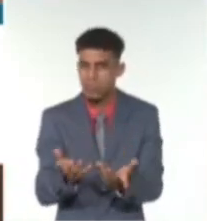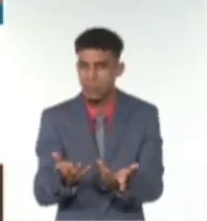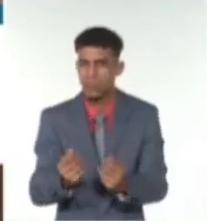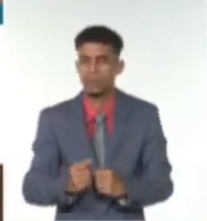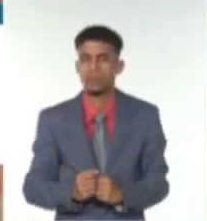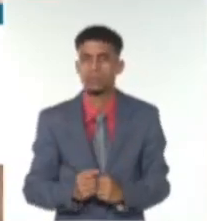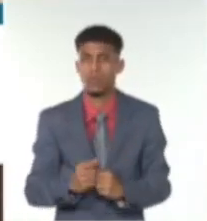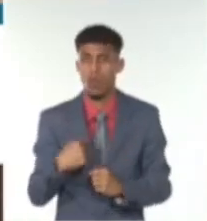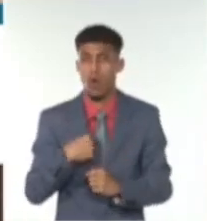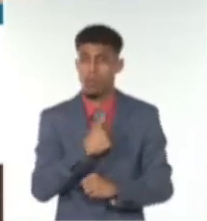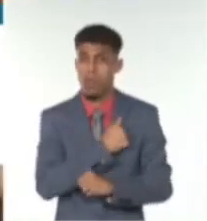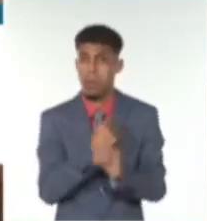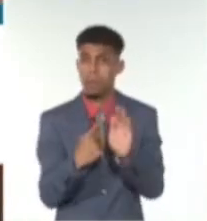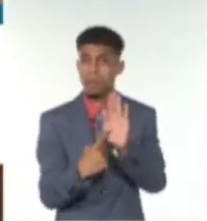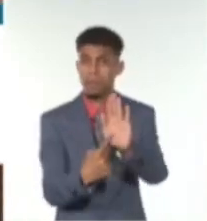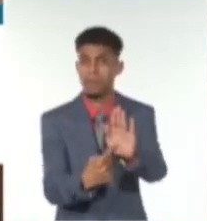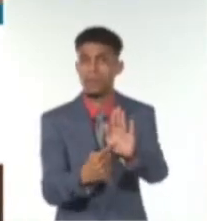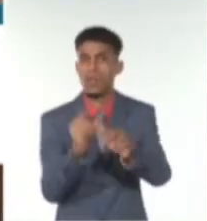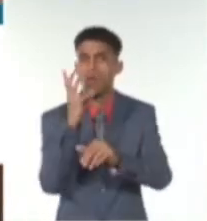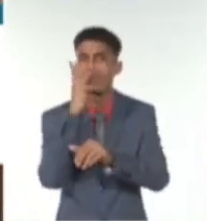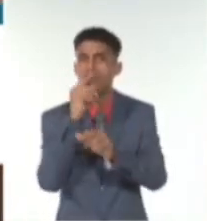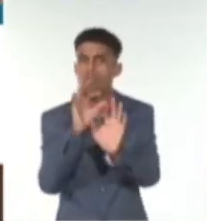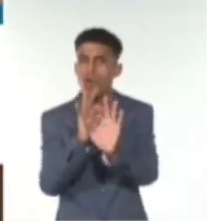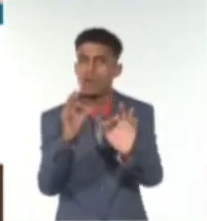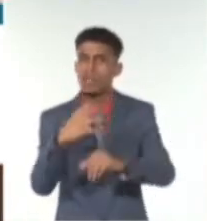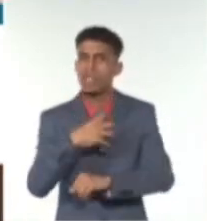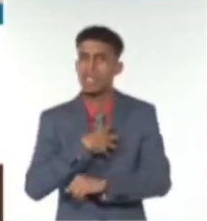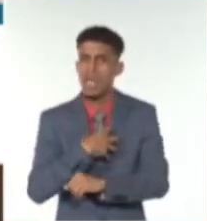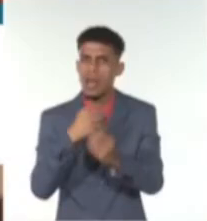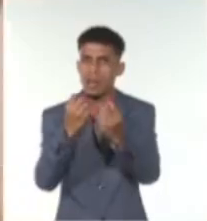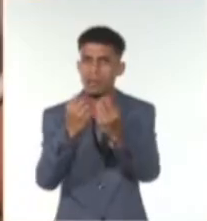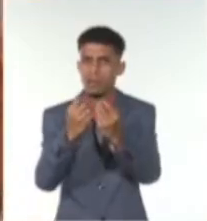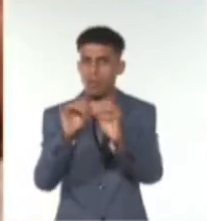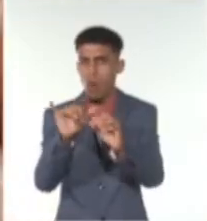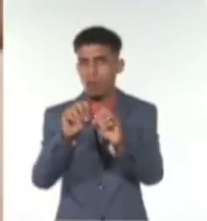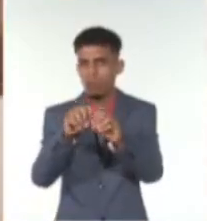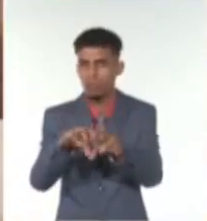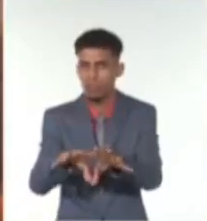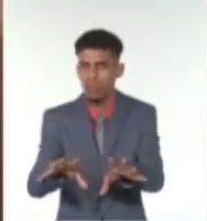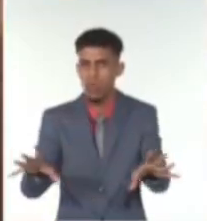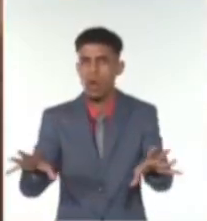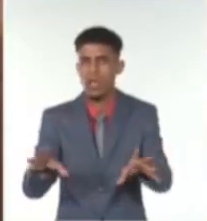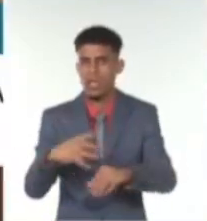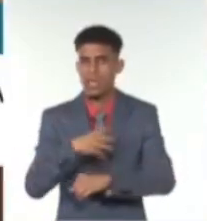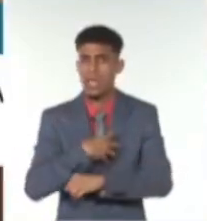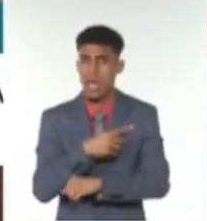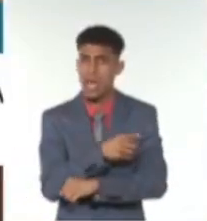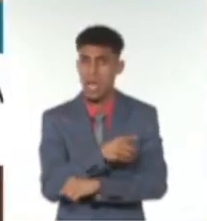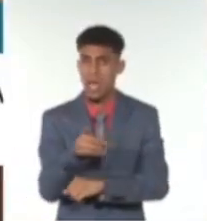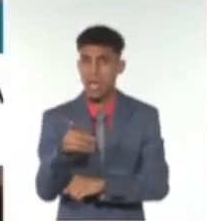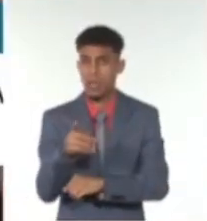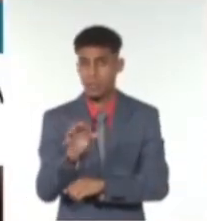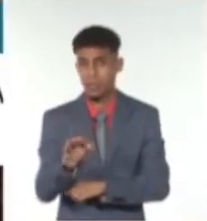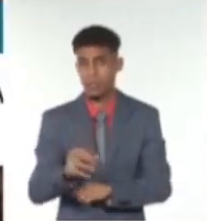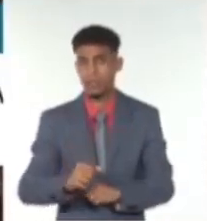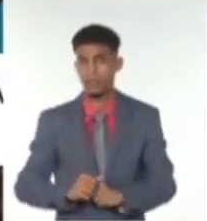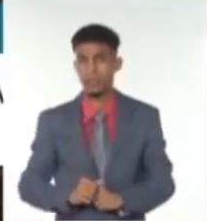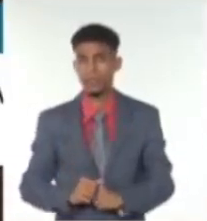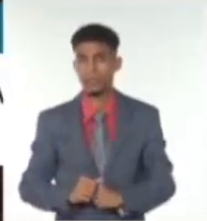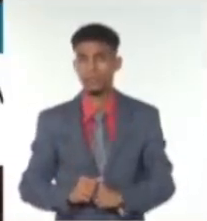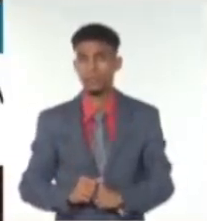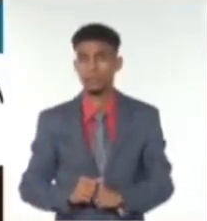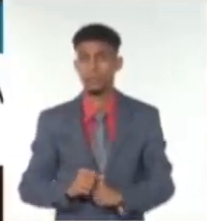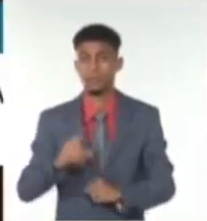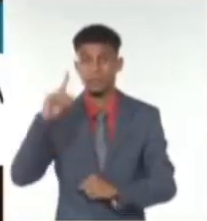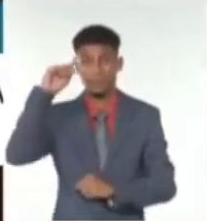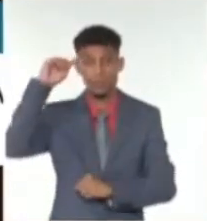mostrar pues, la belleza que en su día hubo, cómo esa belleza sigue persistiendo también de alguna forma. Memorias